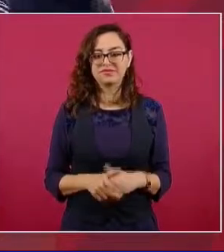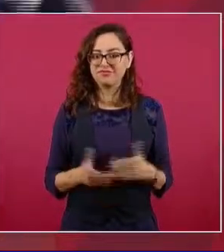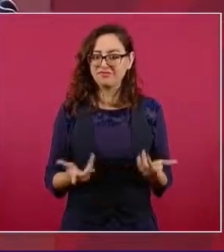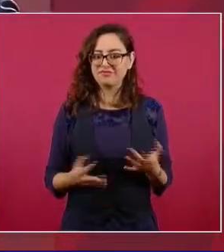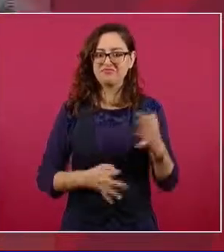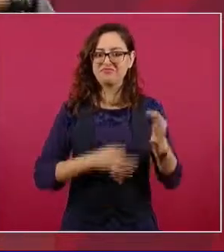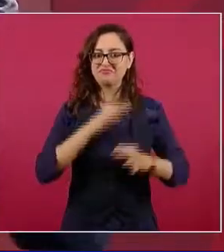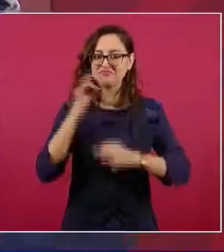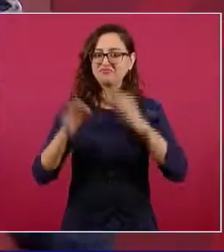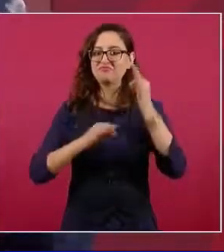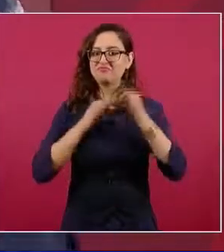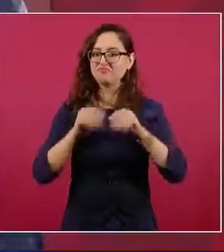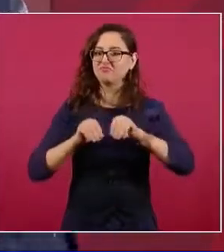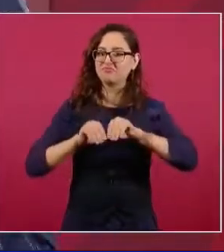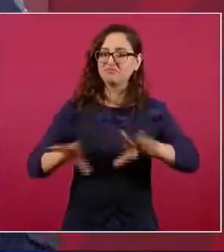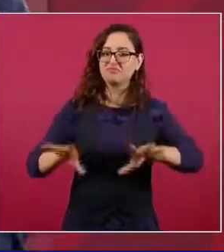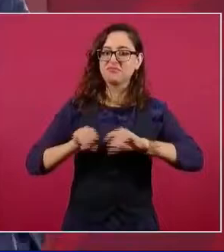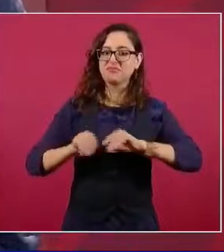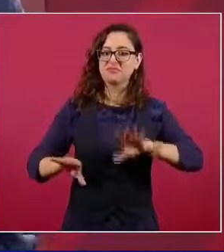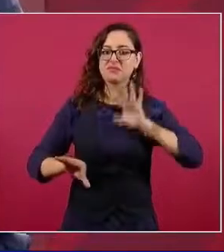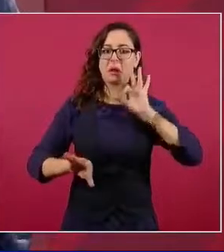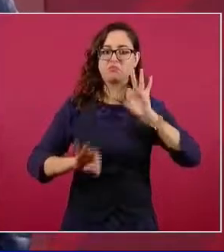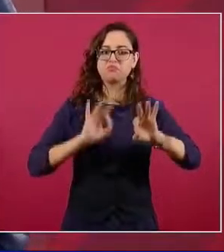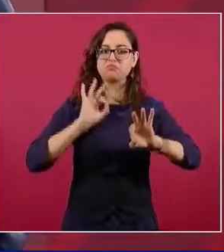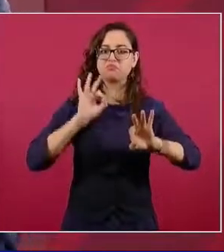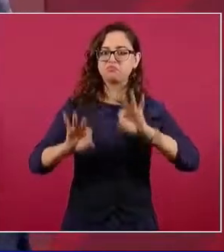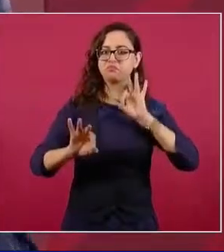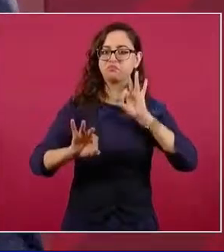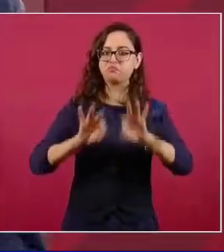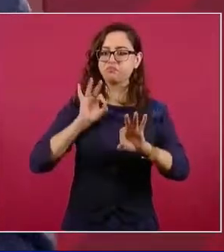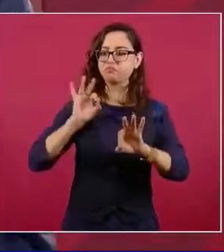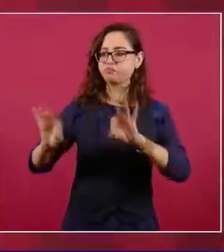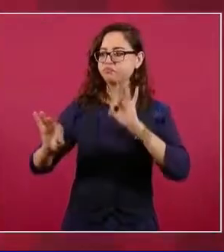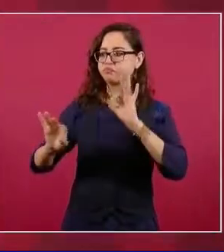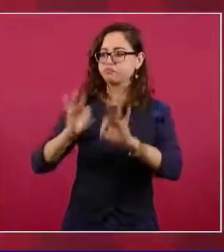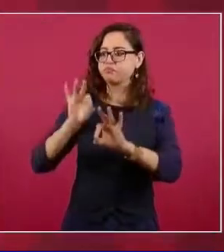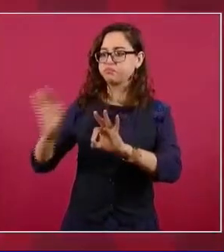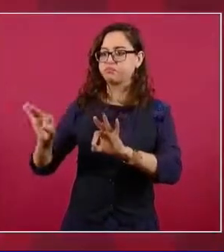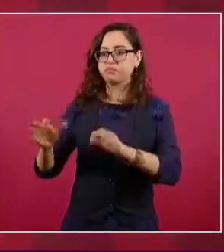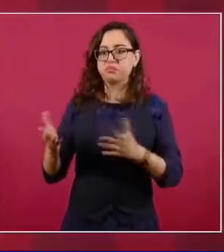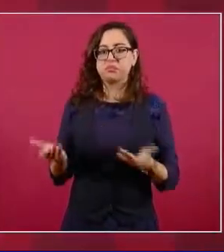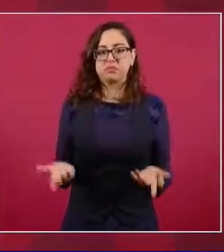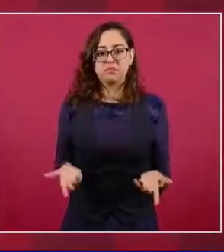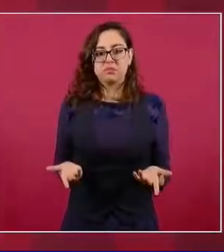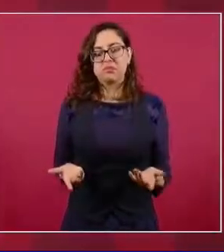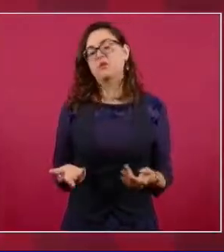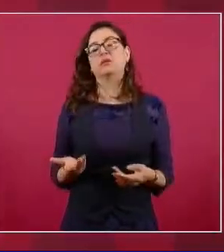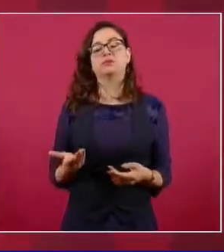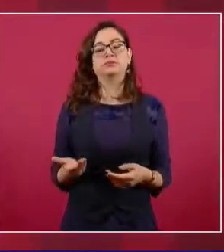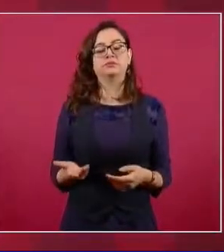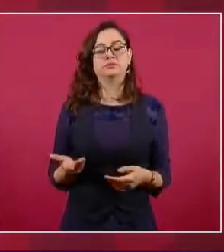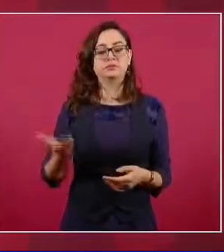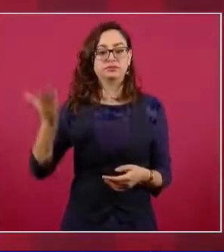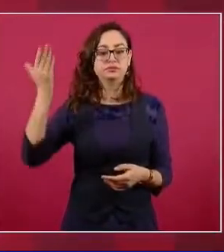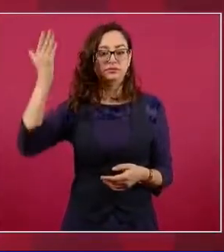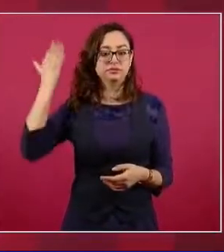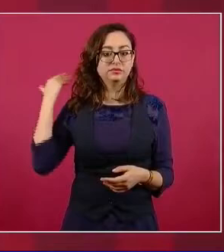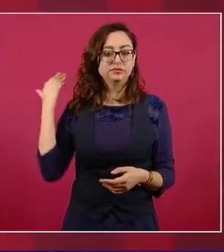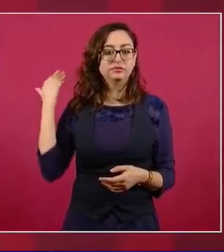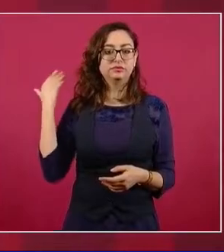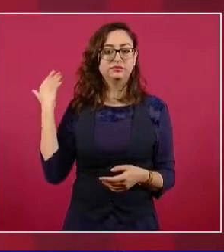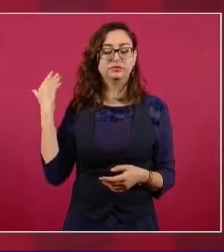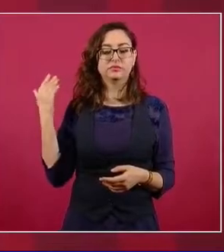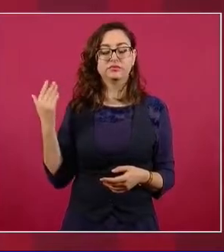Insistieron en eso, bueno, al grado de que hace muy poco un alto funcionario,